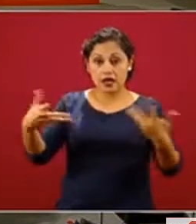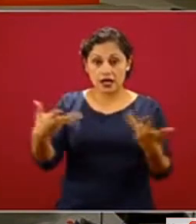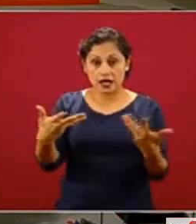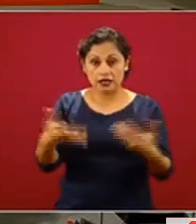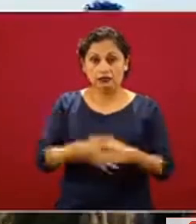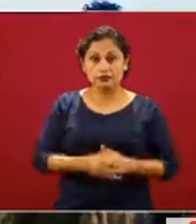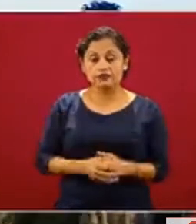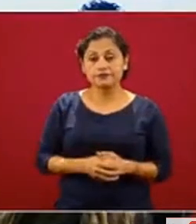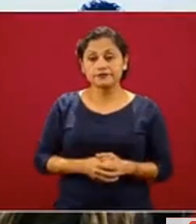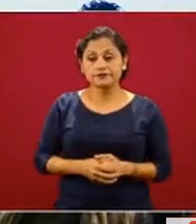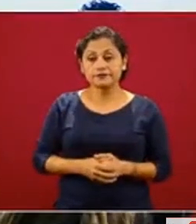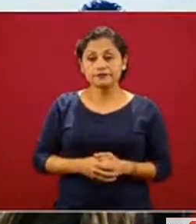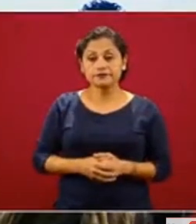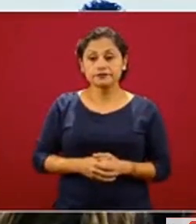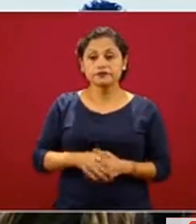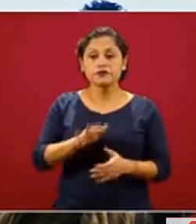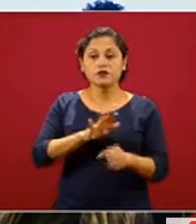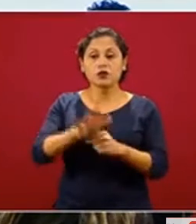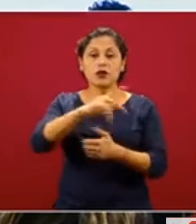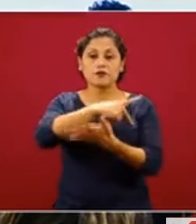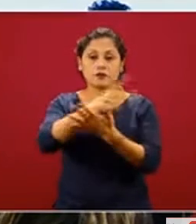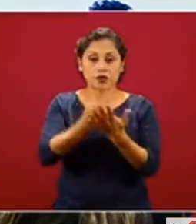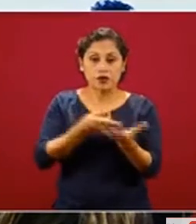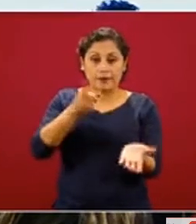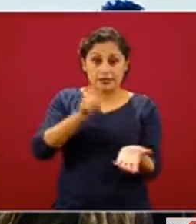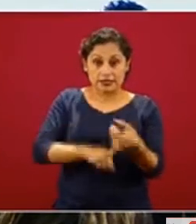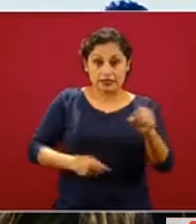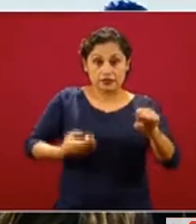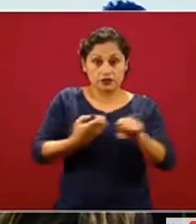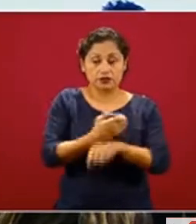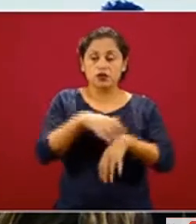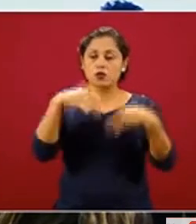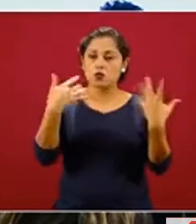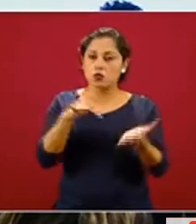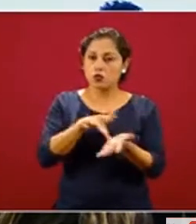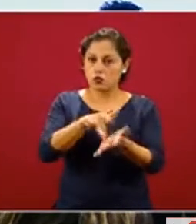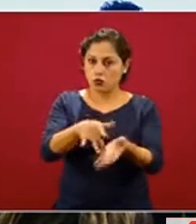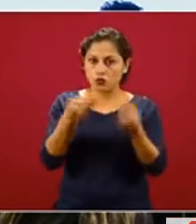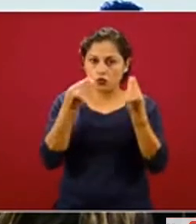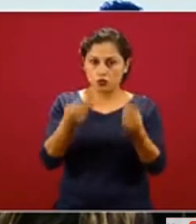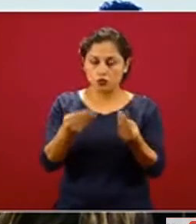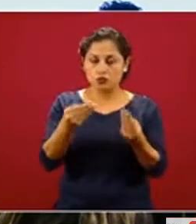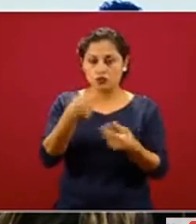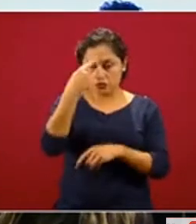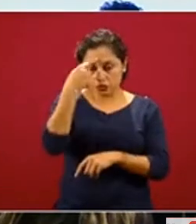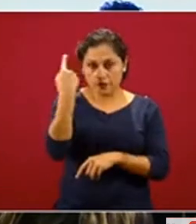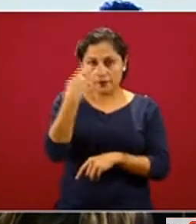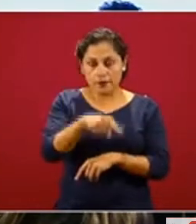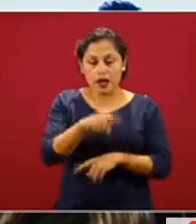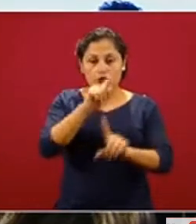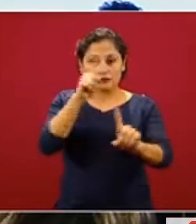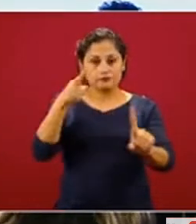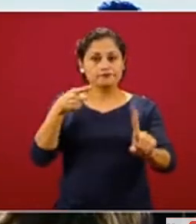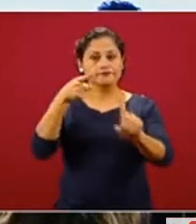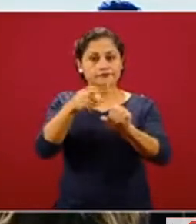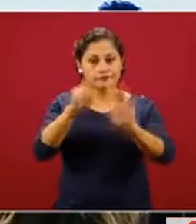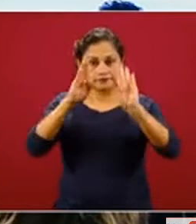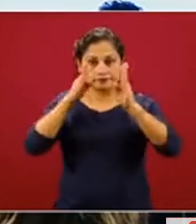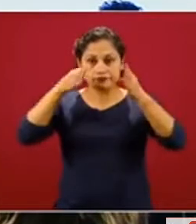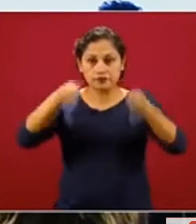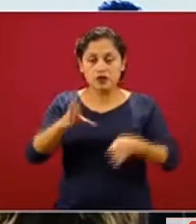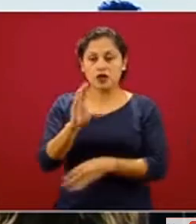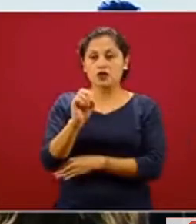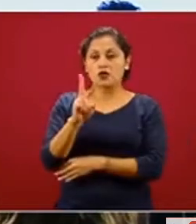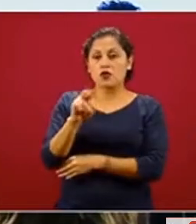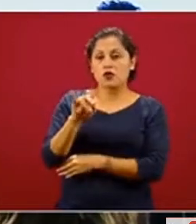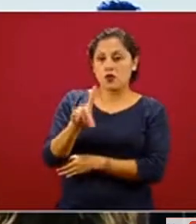también es importante, los programas estatales han estado apoyando muchas de las acciones dirigidas o enfocadas en COVID en los estados, y también